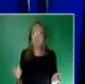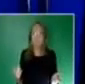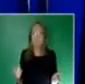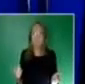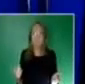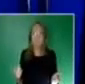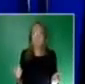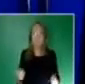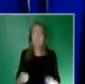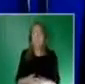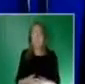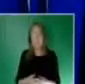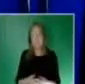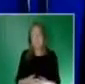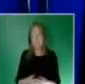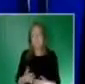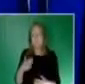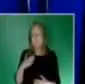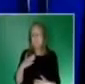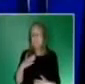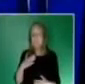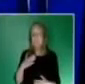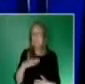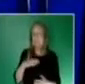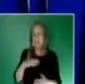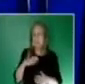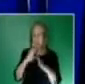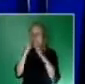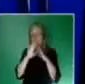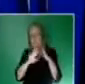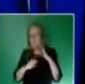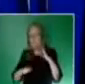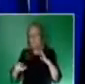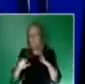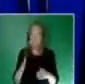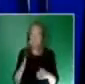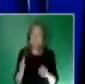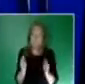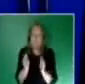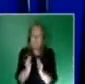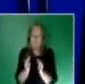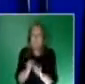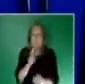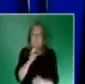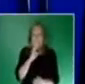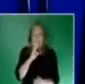en mi país hay 3 millones de habitantes poco más 3 millones 200